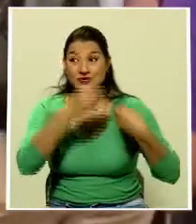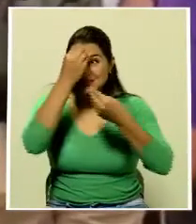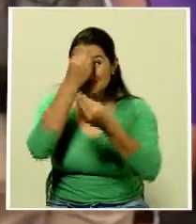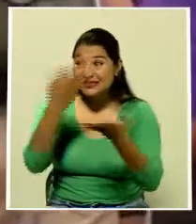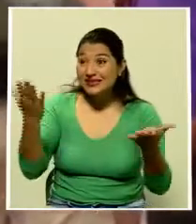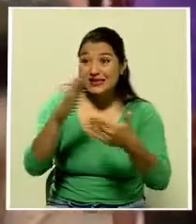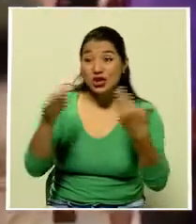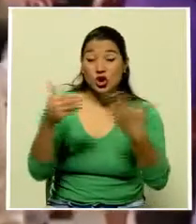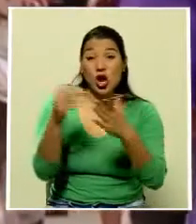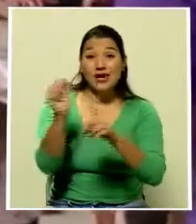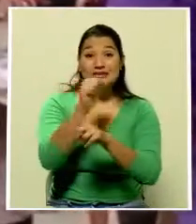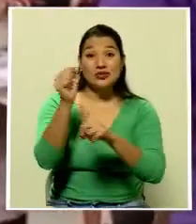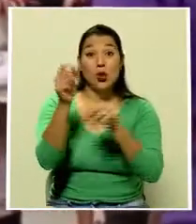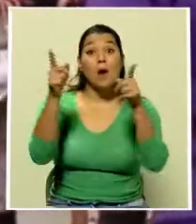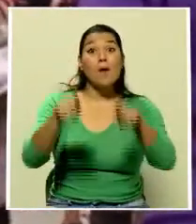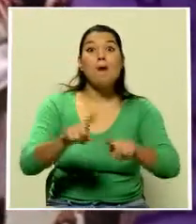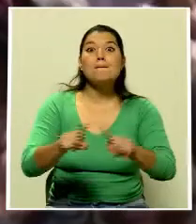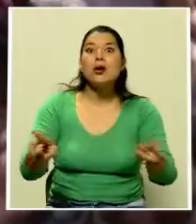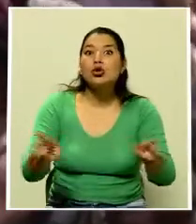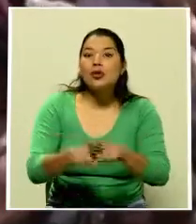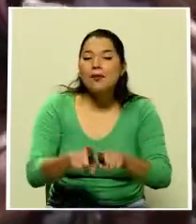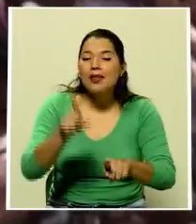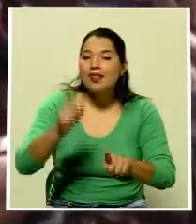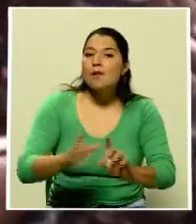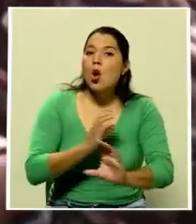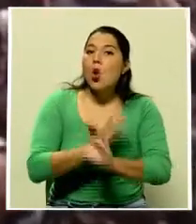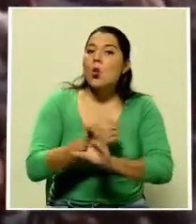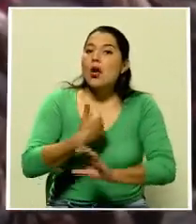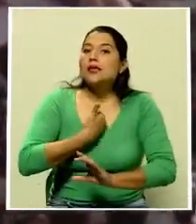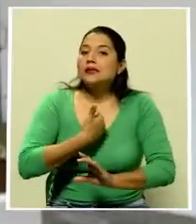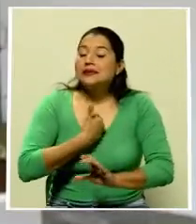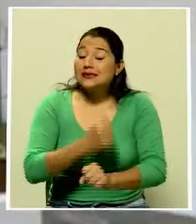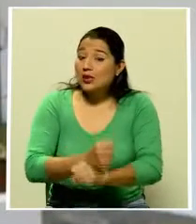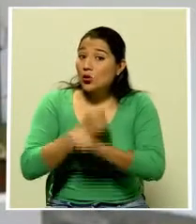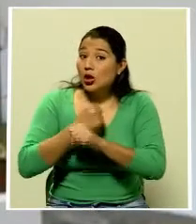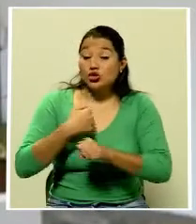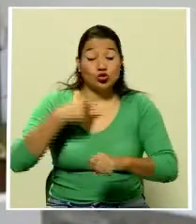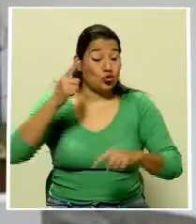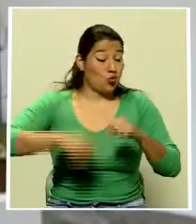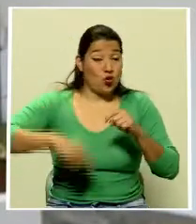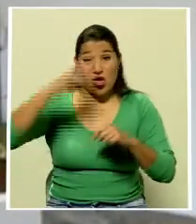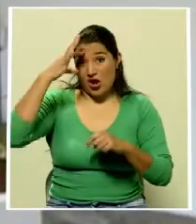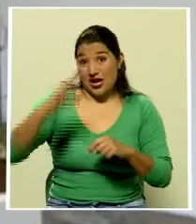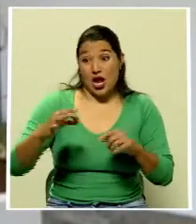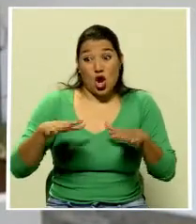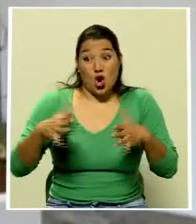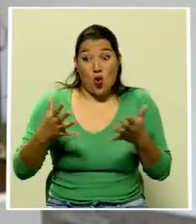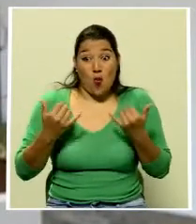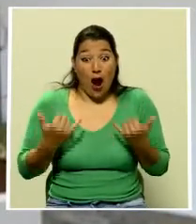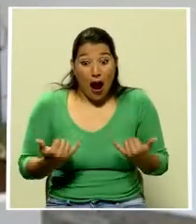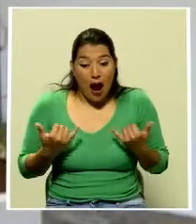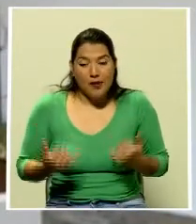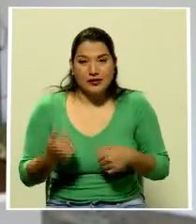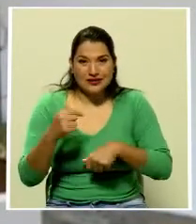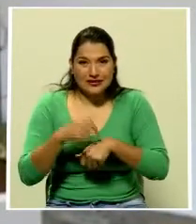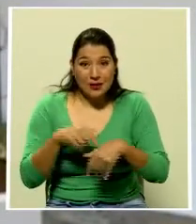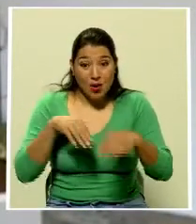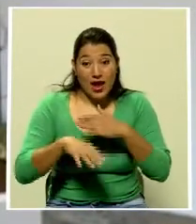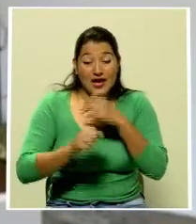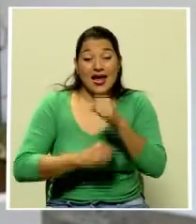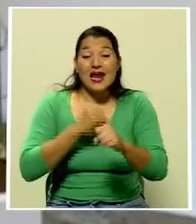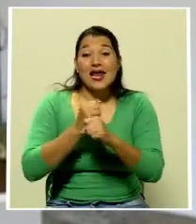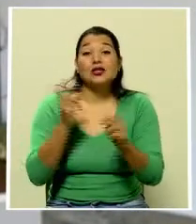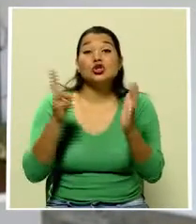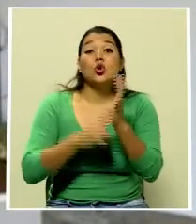sucediendo, pero también cuidar de nuestra seguridad. Yo no puedo creer cómo en pleno siglo XXI, en el año